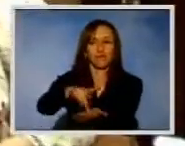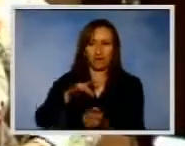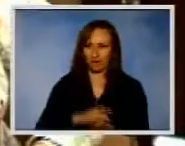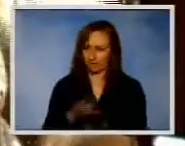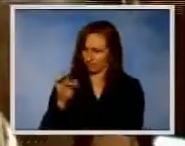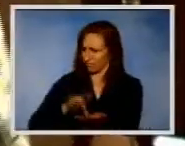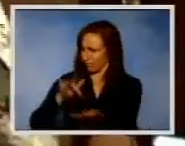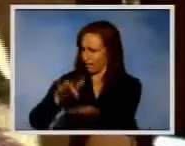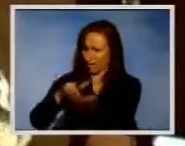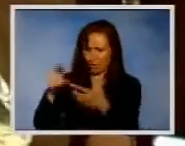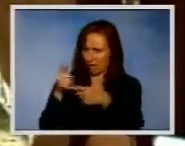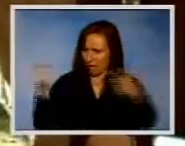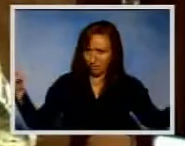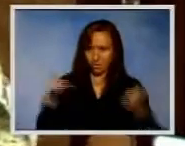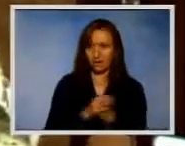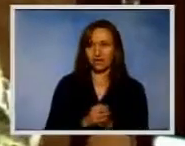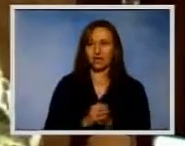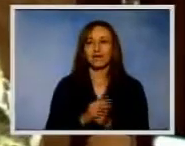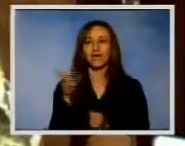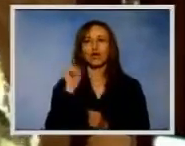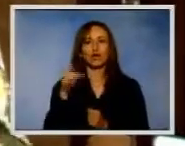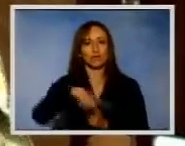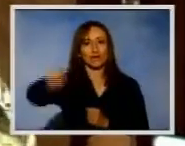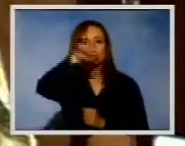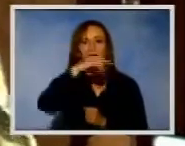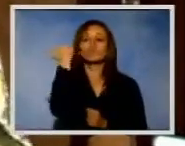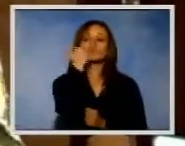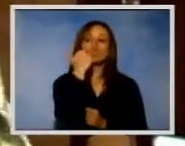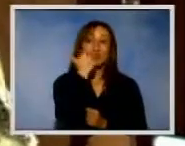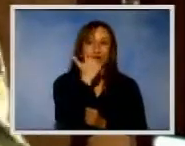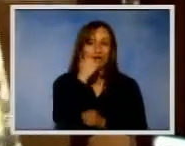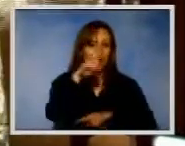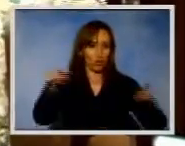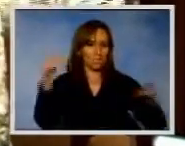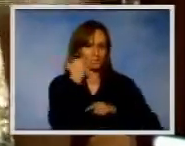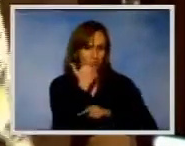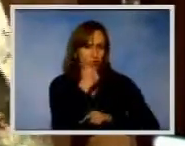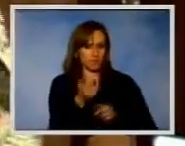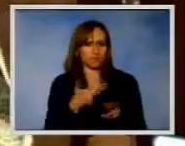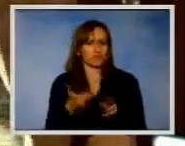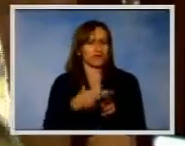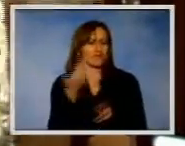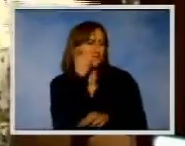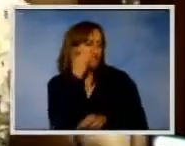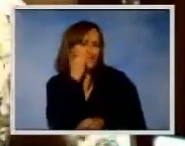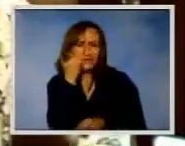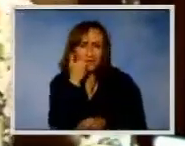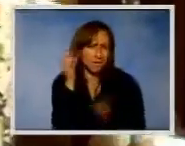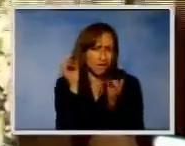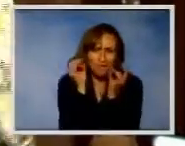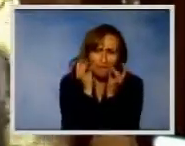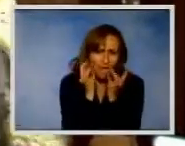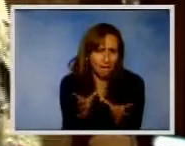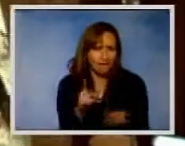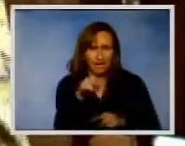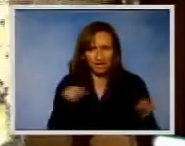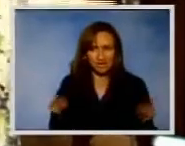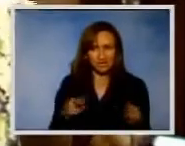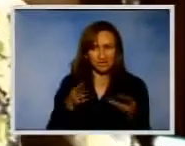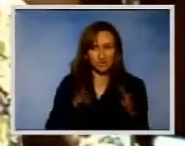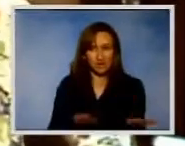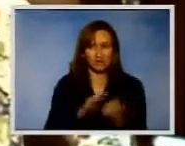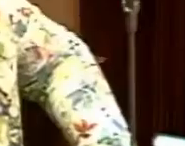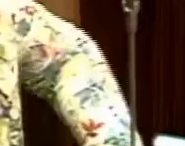muy grande porque de estas mujeres hay unas que se están muriendo, tienen enfermedades terminales, trabajaron más